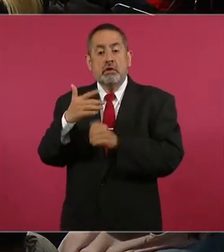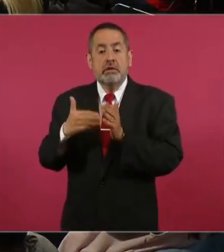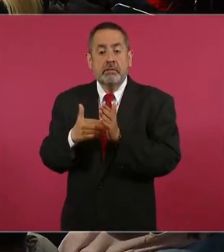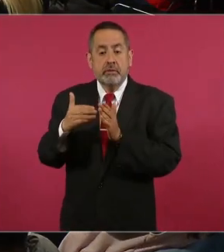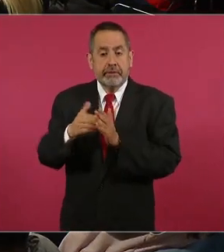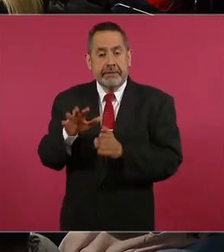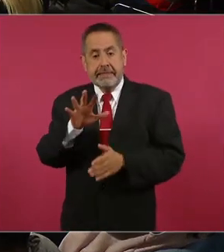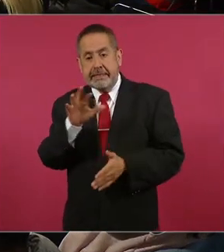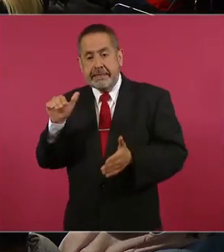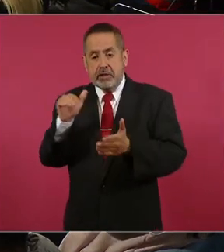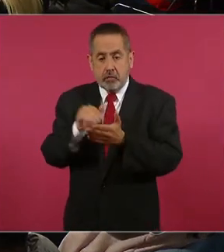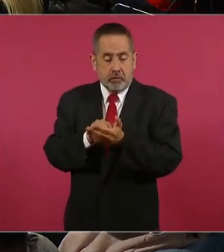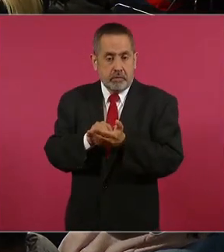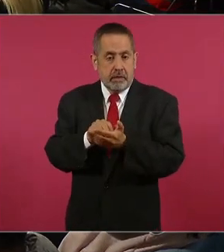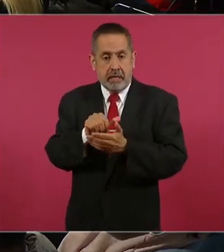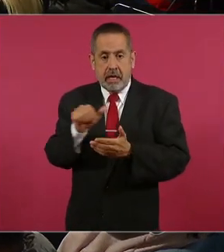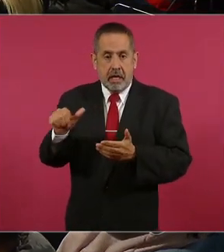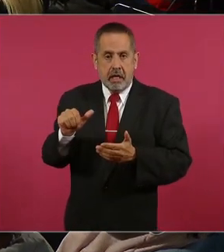12,500,000,